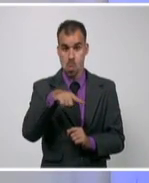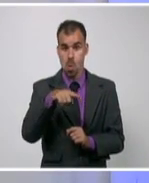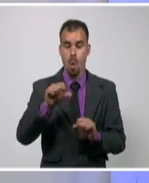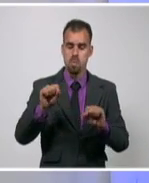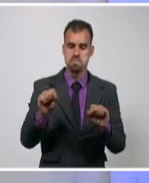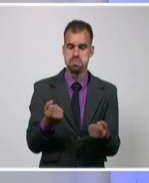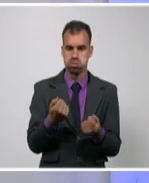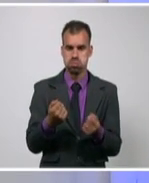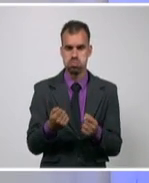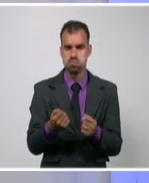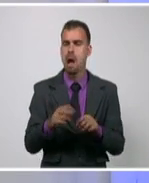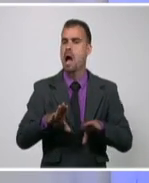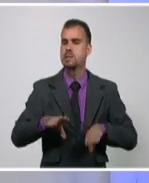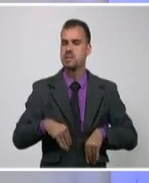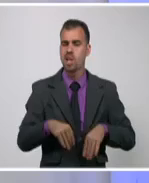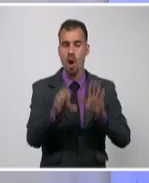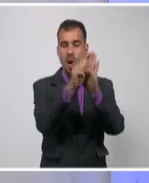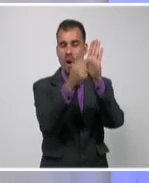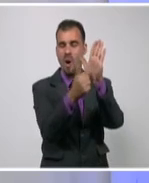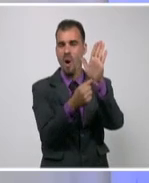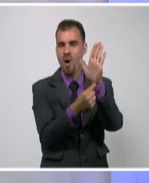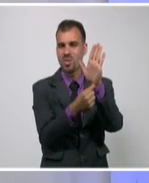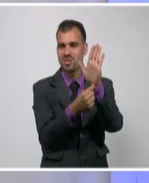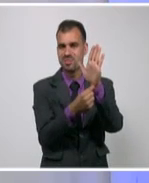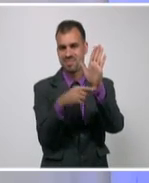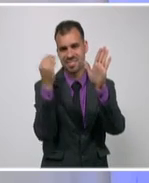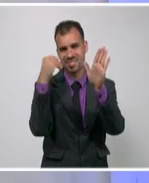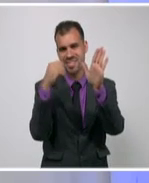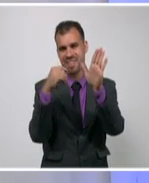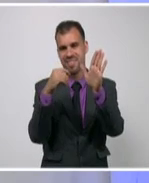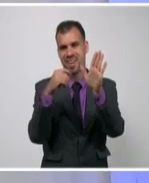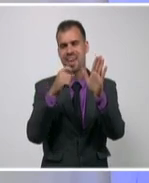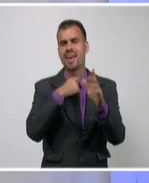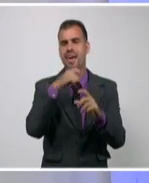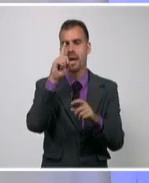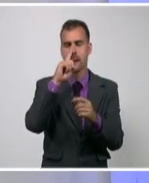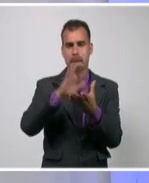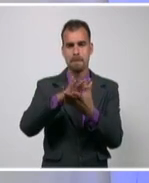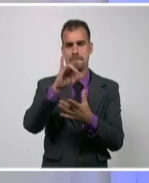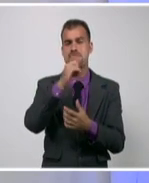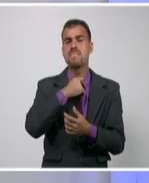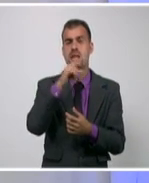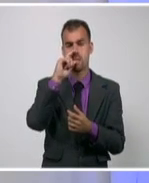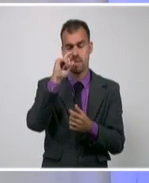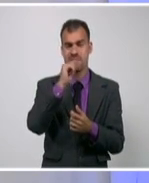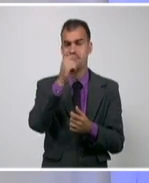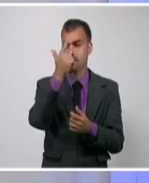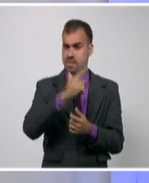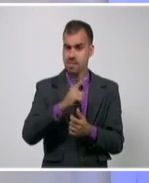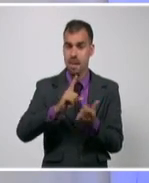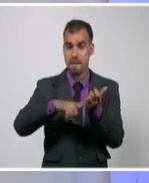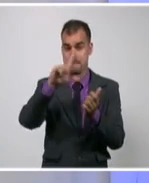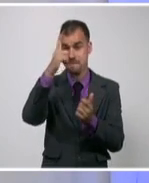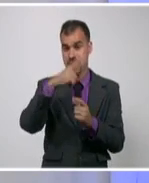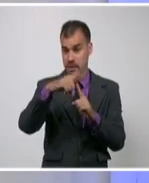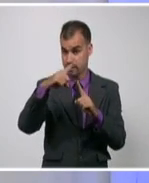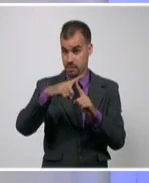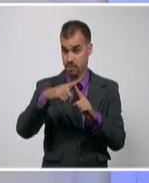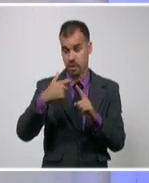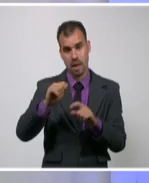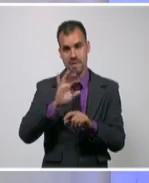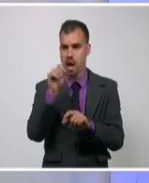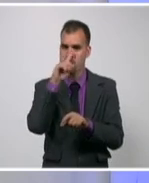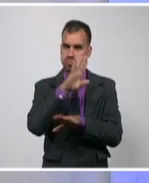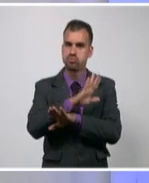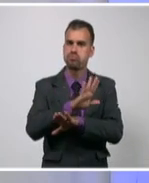en la Constitución de la República, la enmienda Platt, si deseaban poner fin a la ocupación militar norteamericana. En dicho documento